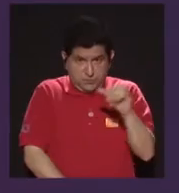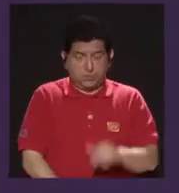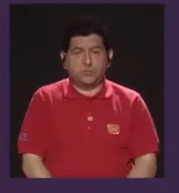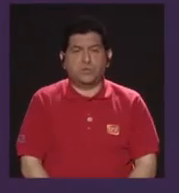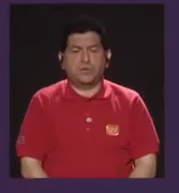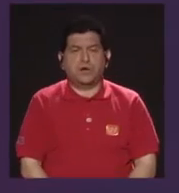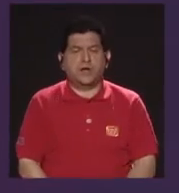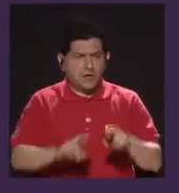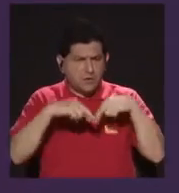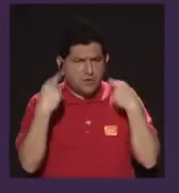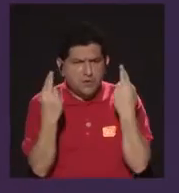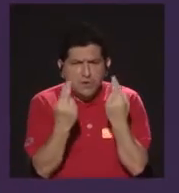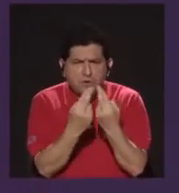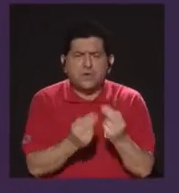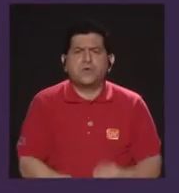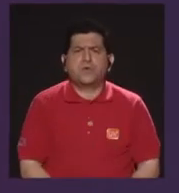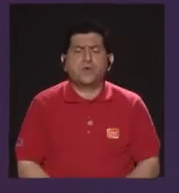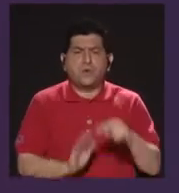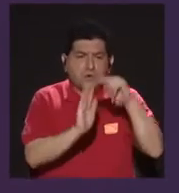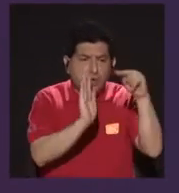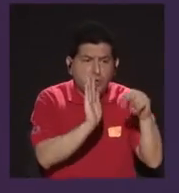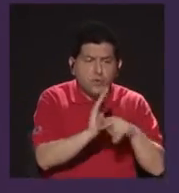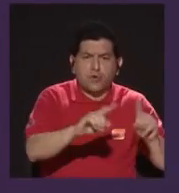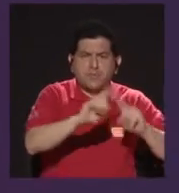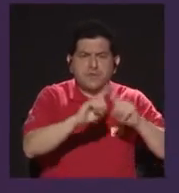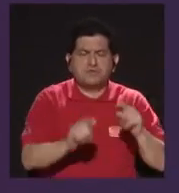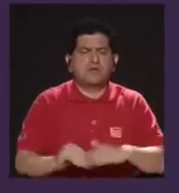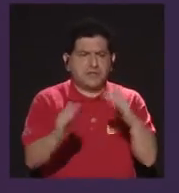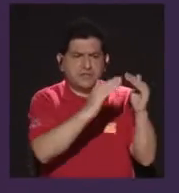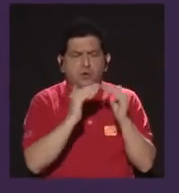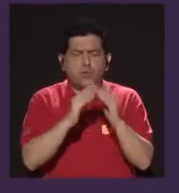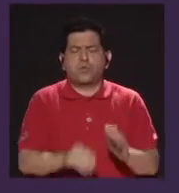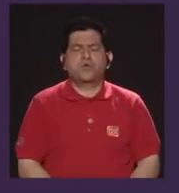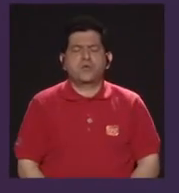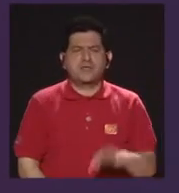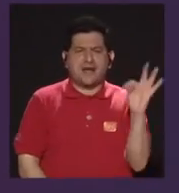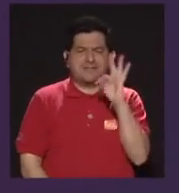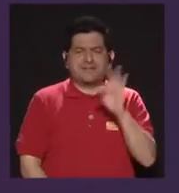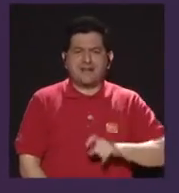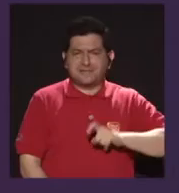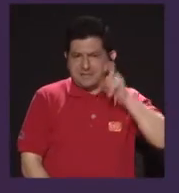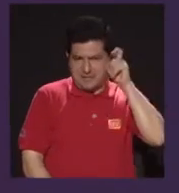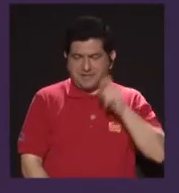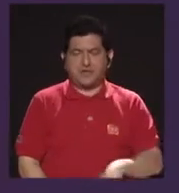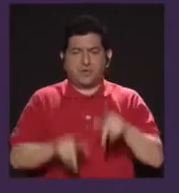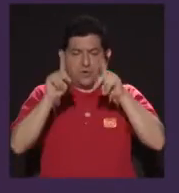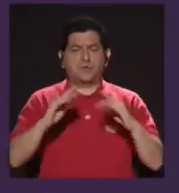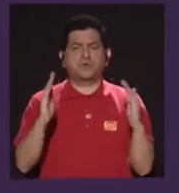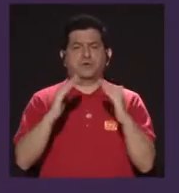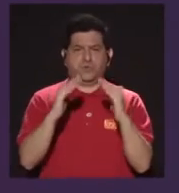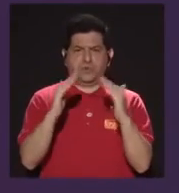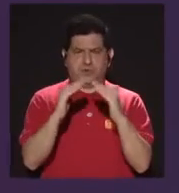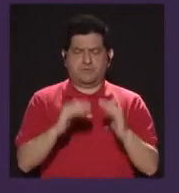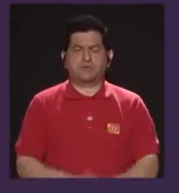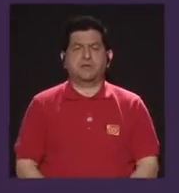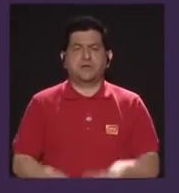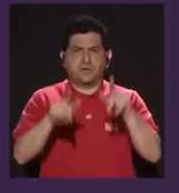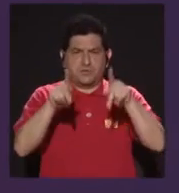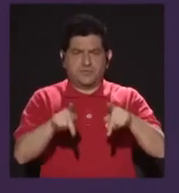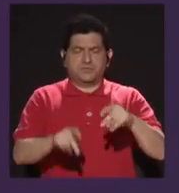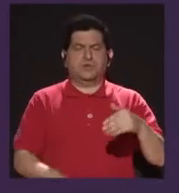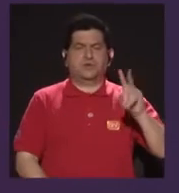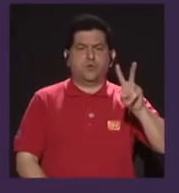reúne también los parámetros para las comunidades transgénero y para las personas que conviven con vih/sida